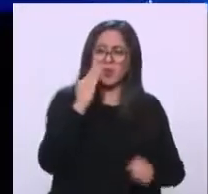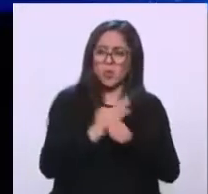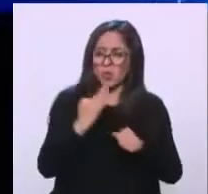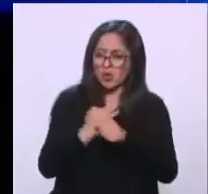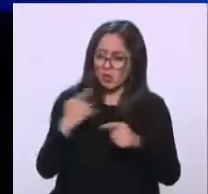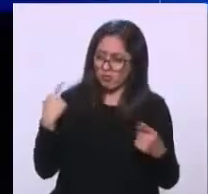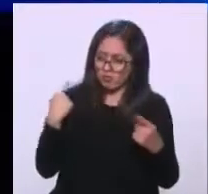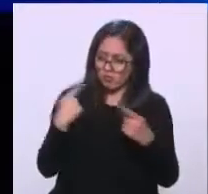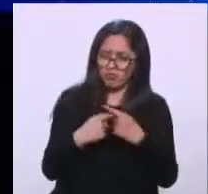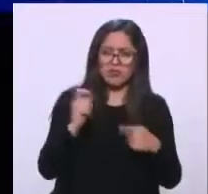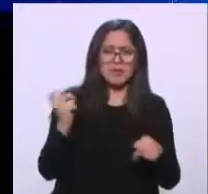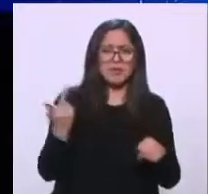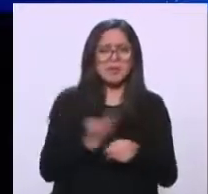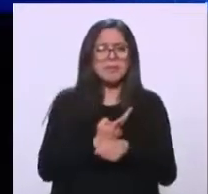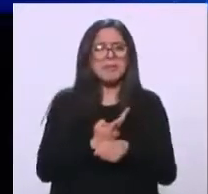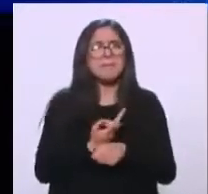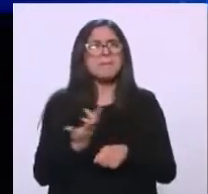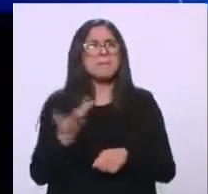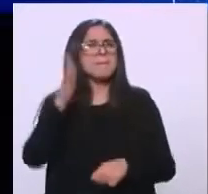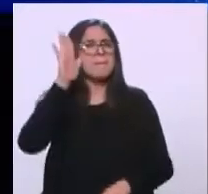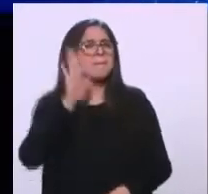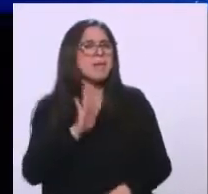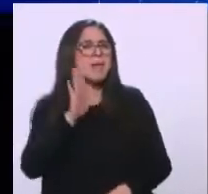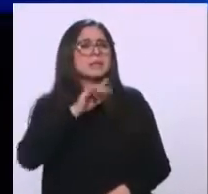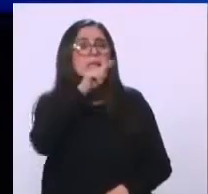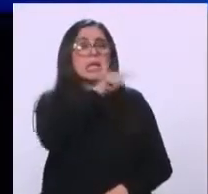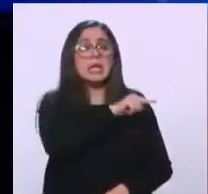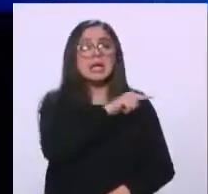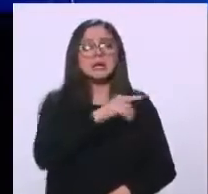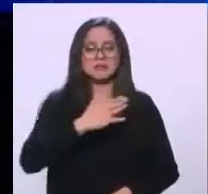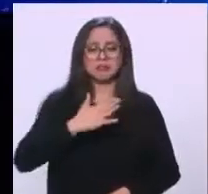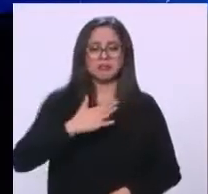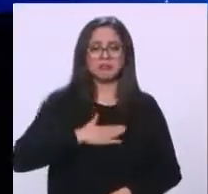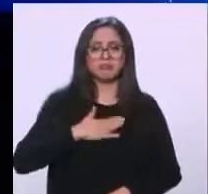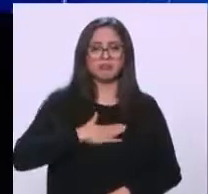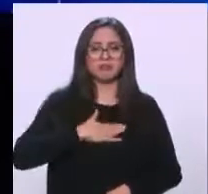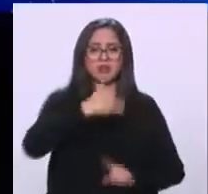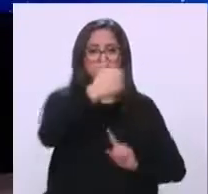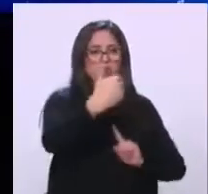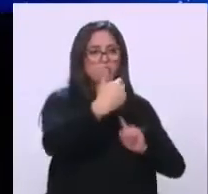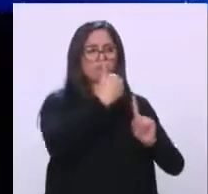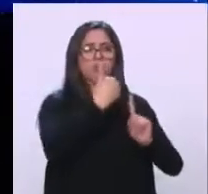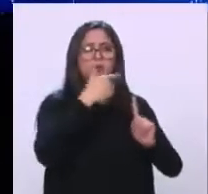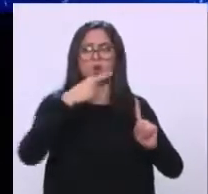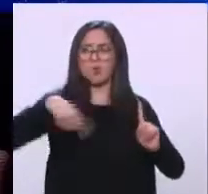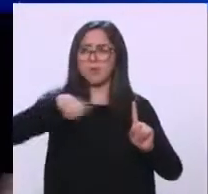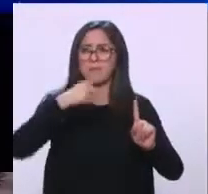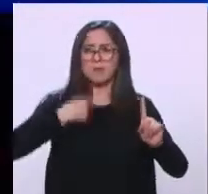acontecimientos, pareciera, digamos, que ella misma se vuelve el objetivo, ¿no? Y no,